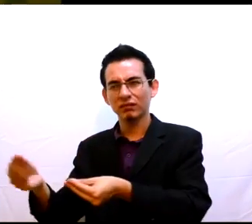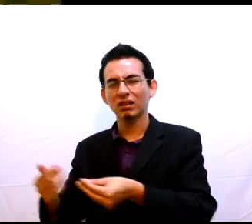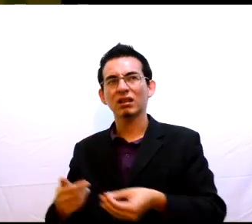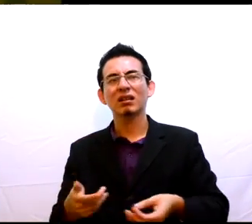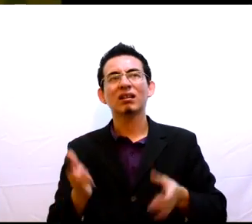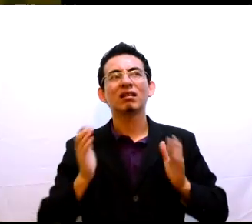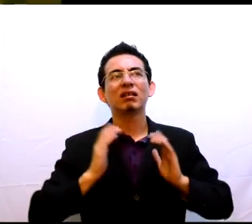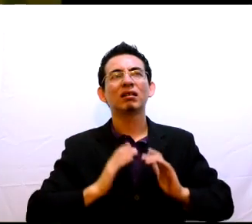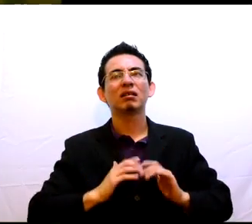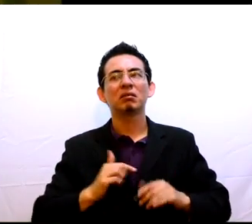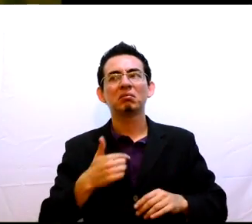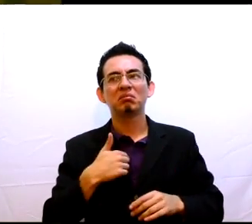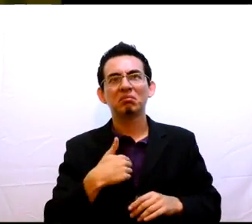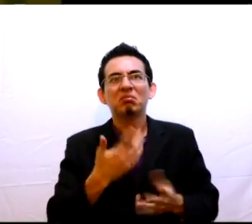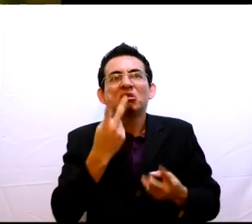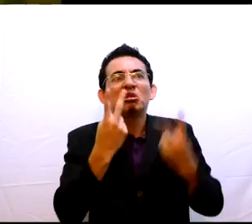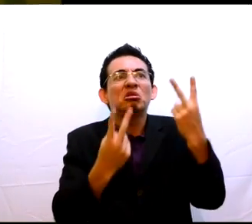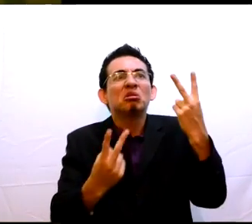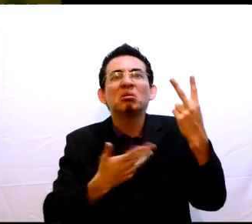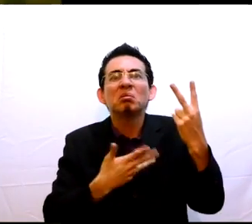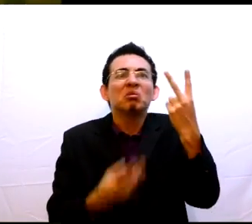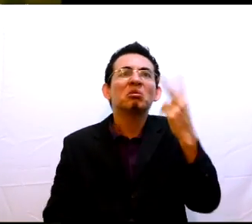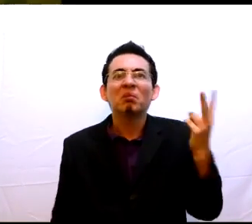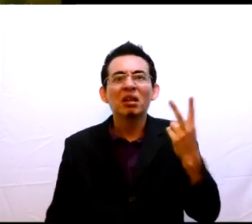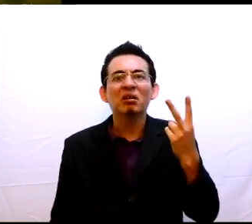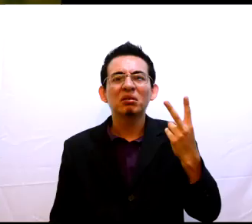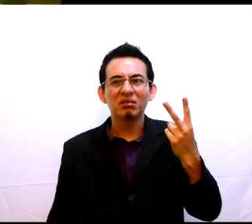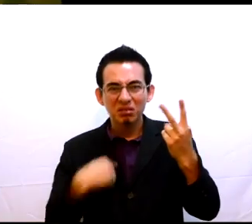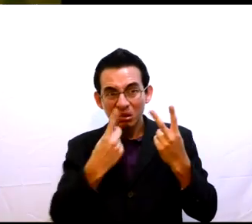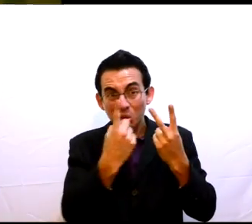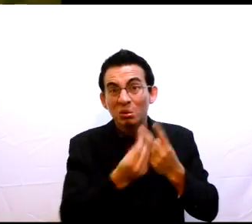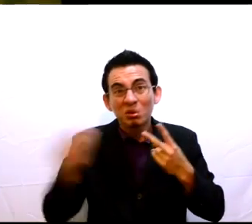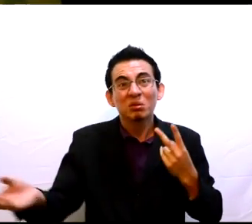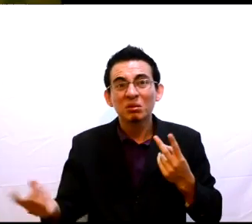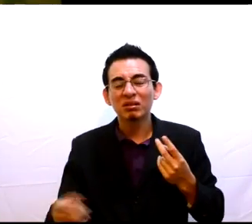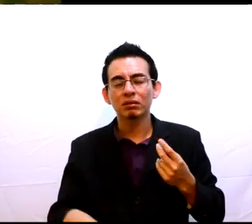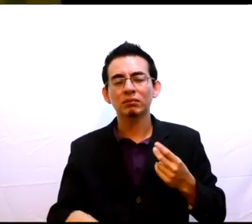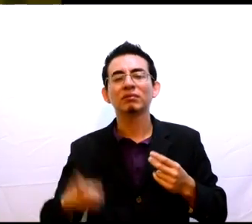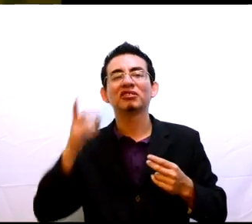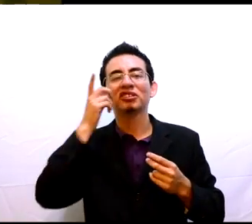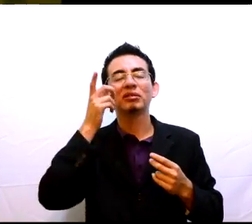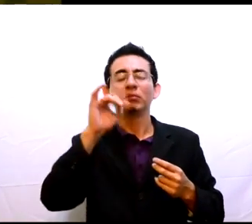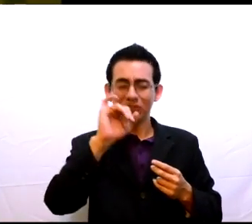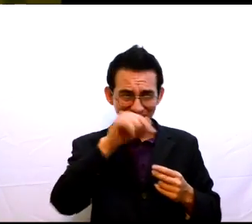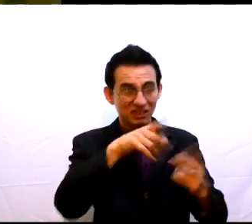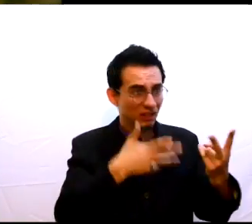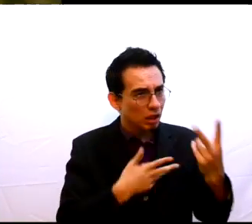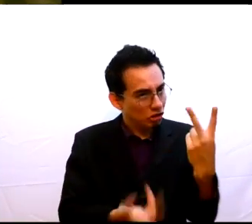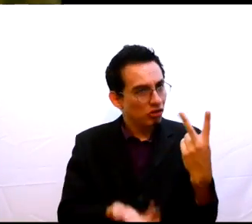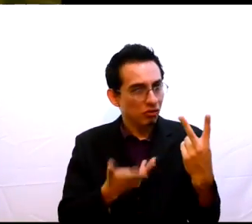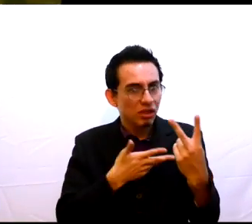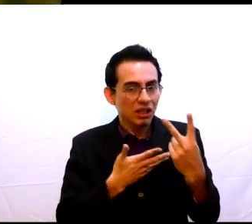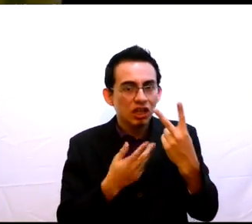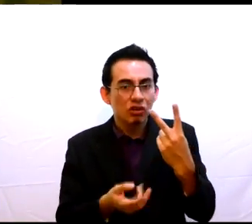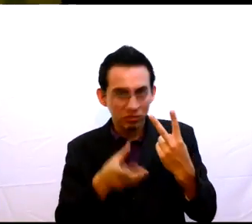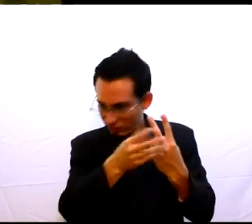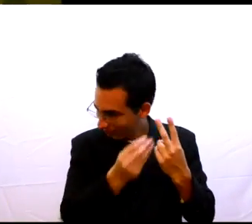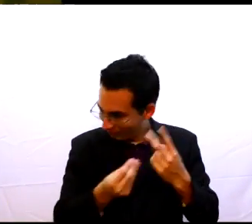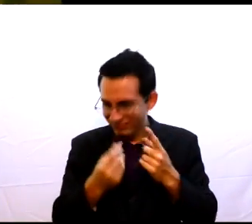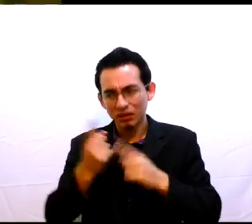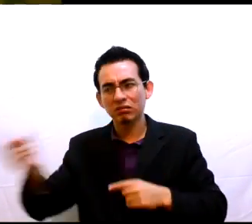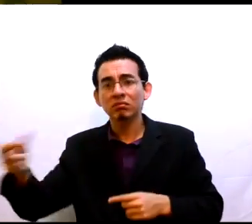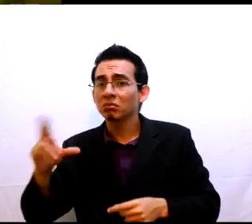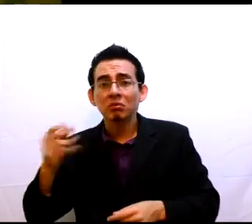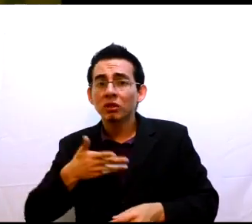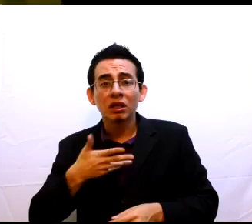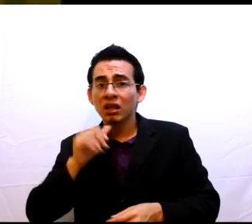yo le dije sí nomás tengo 2 porque darle un traje señor necesito tiene esa abundancia él